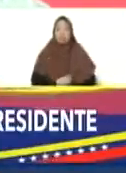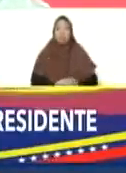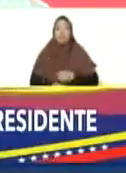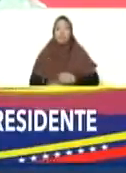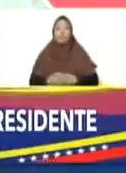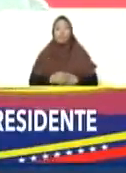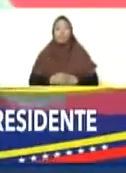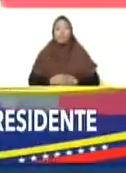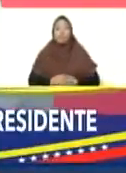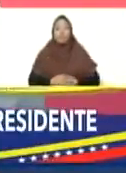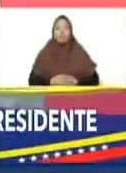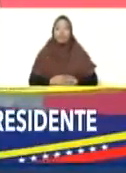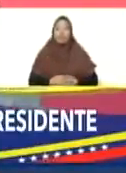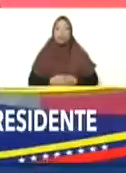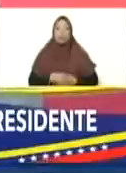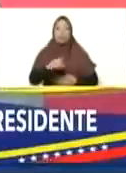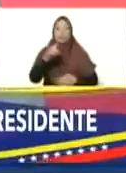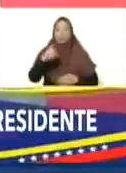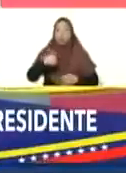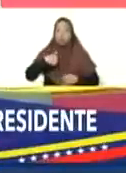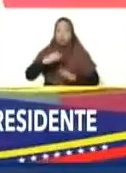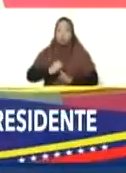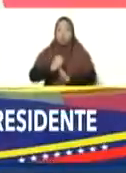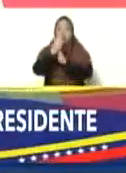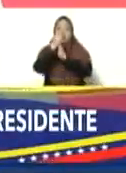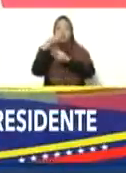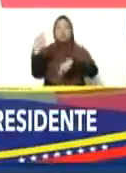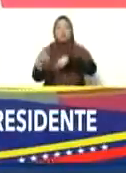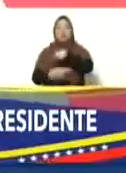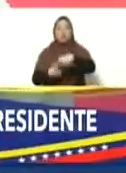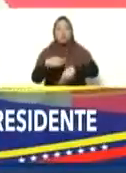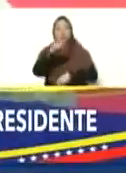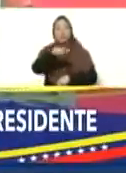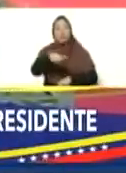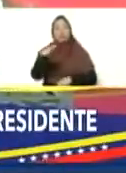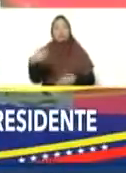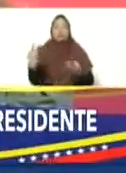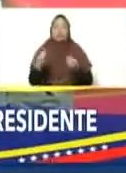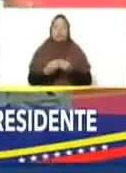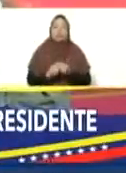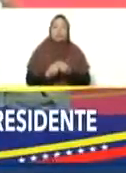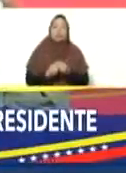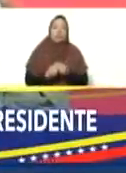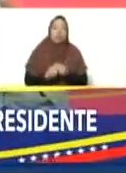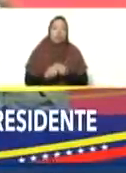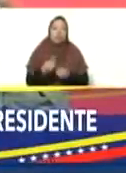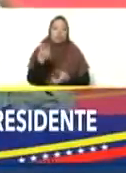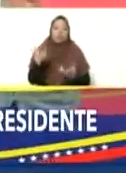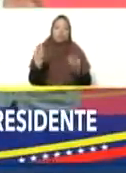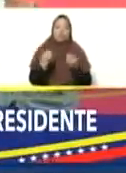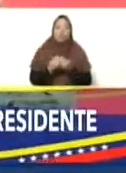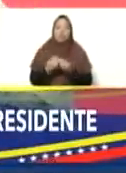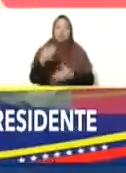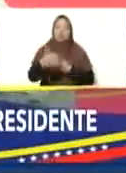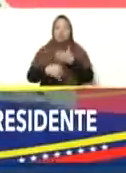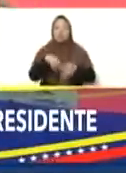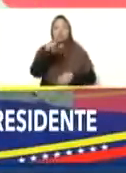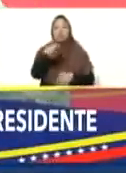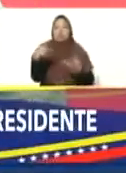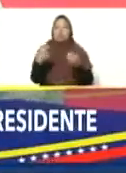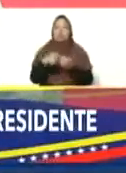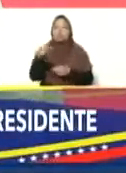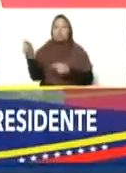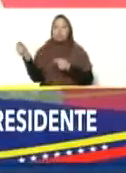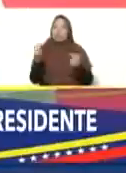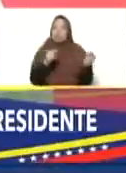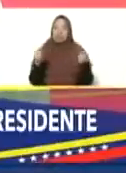uno como líder revolucionario uno tiene que tener mis días para dialogar para